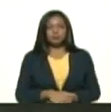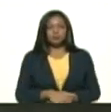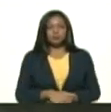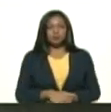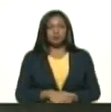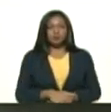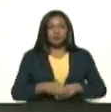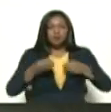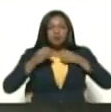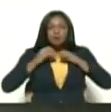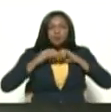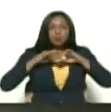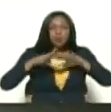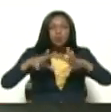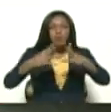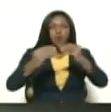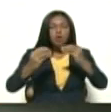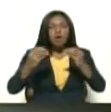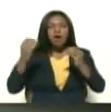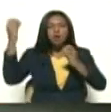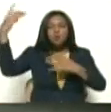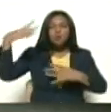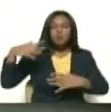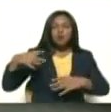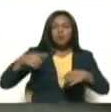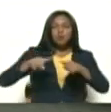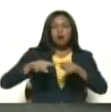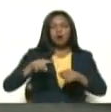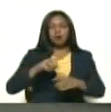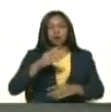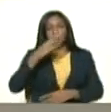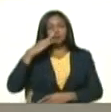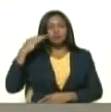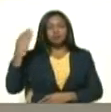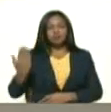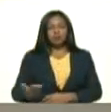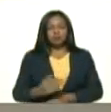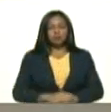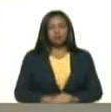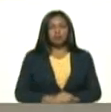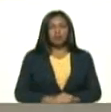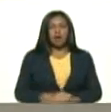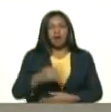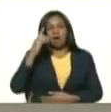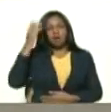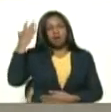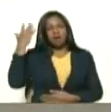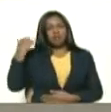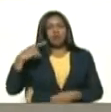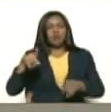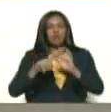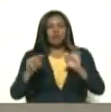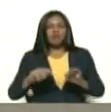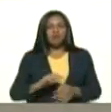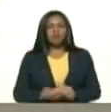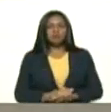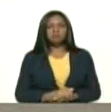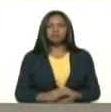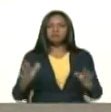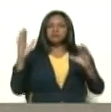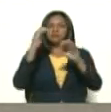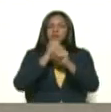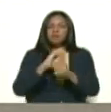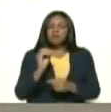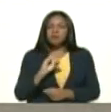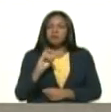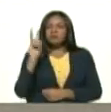luz a nuestra patria amada, José Gregorio Hernández. En estos días estaba en la noche, creo que fue